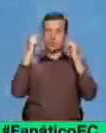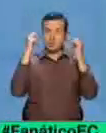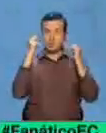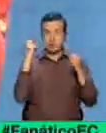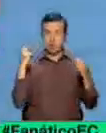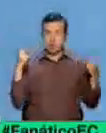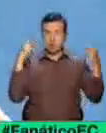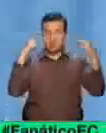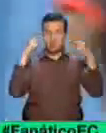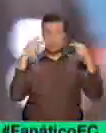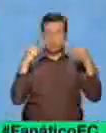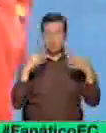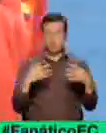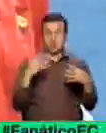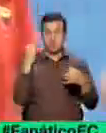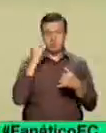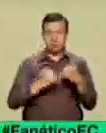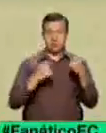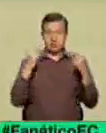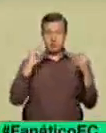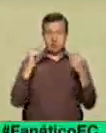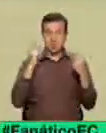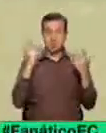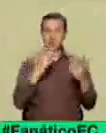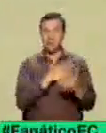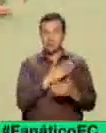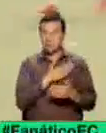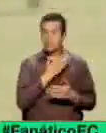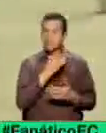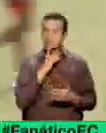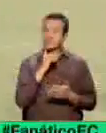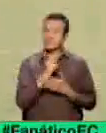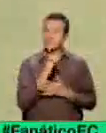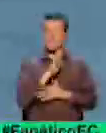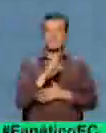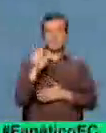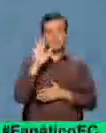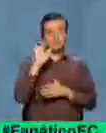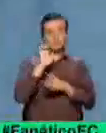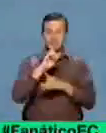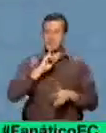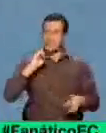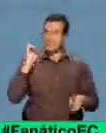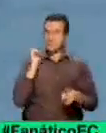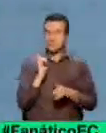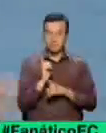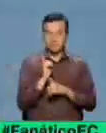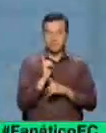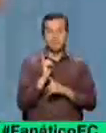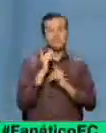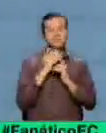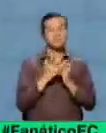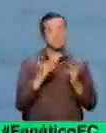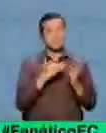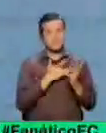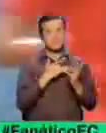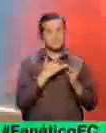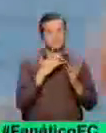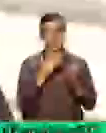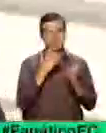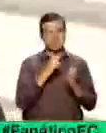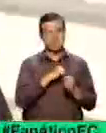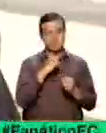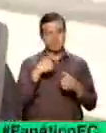llave se enfrentarán en la gran final. Hay confianza en la escuadra ecuatoriana para salir airosas de este torneo